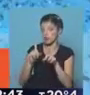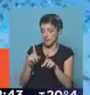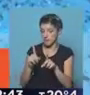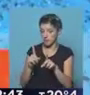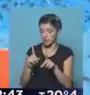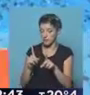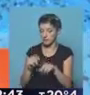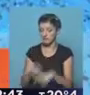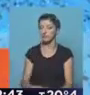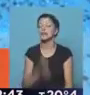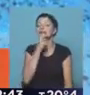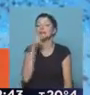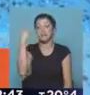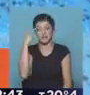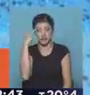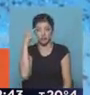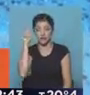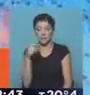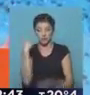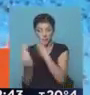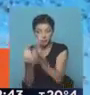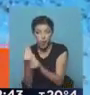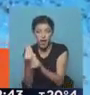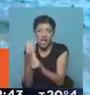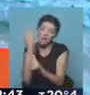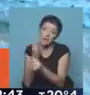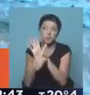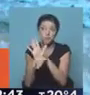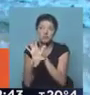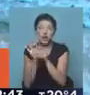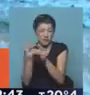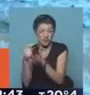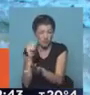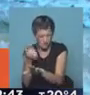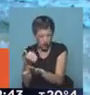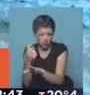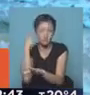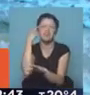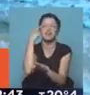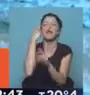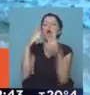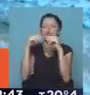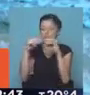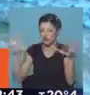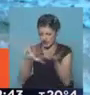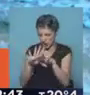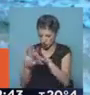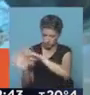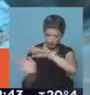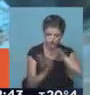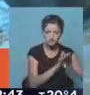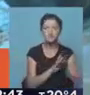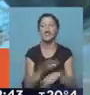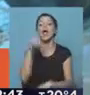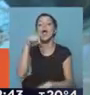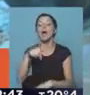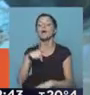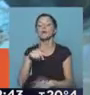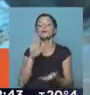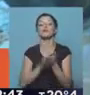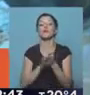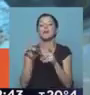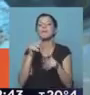cantidad de personas que tienen, contaminan poco si uno lo toma per cápita, digamos, ¿no? Ahora, también me parece interesante, yo decía, hay una fractura entre países